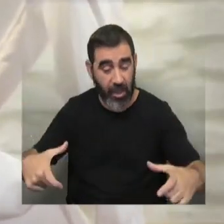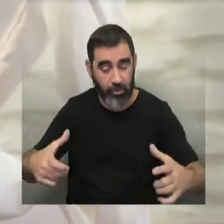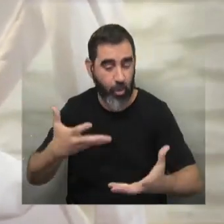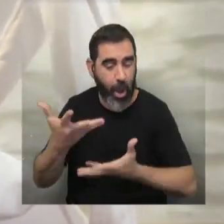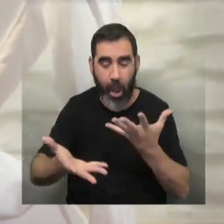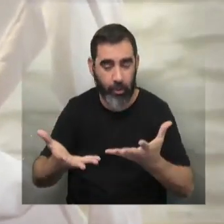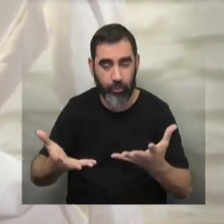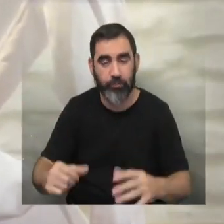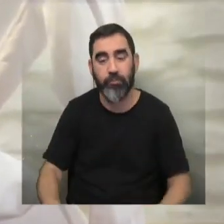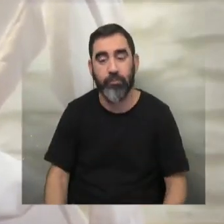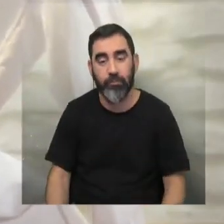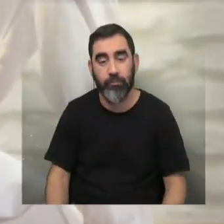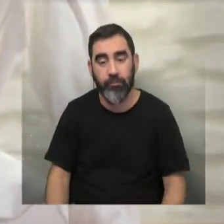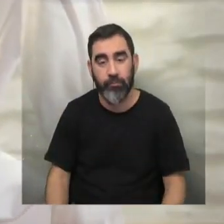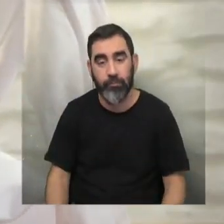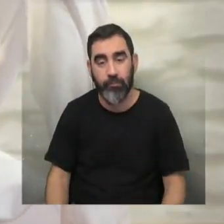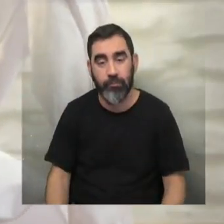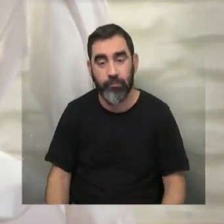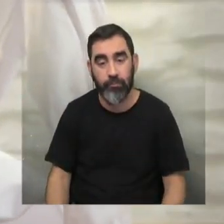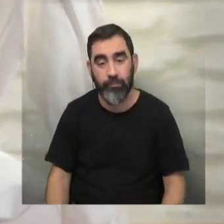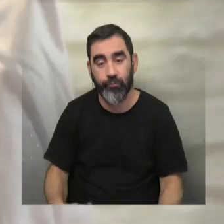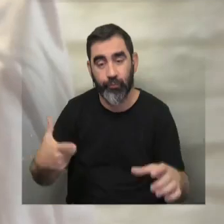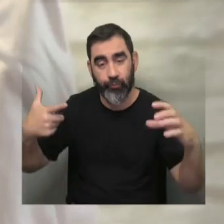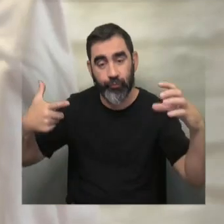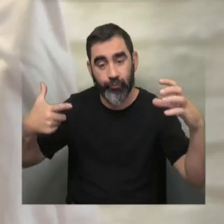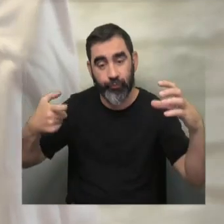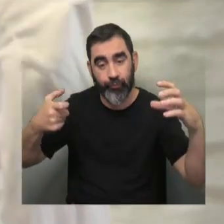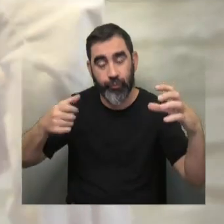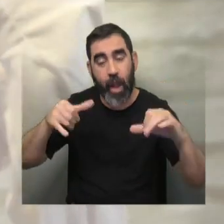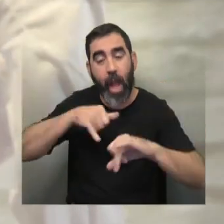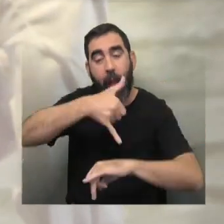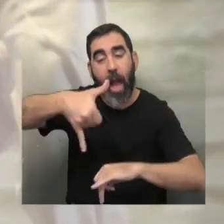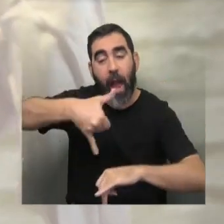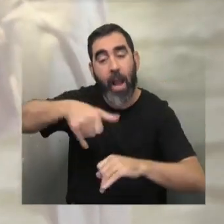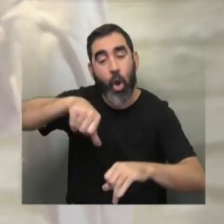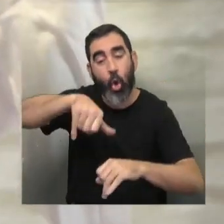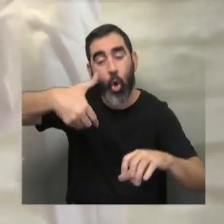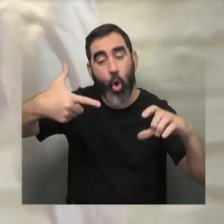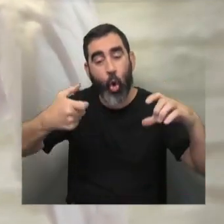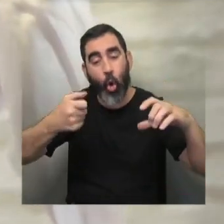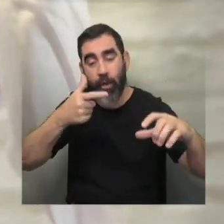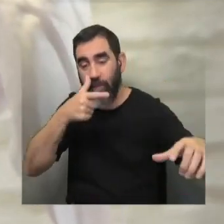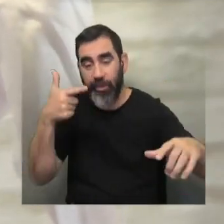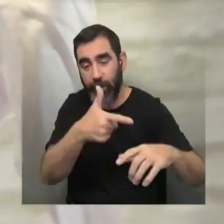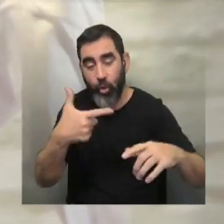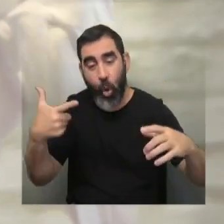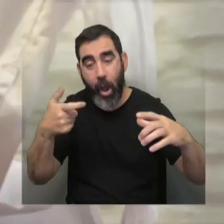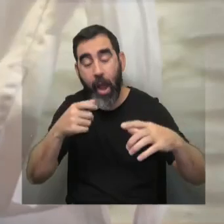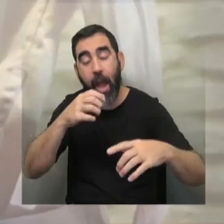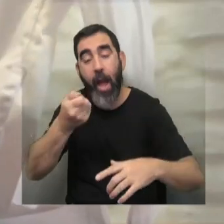un recipiente, y voy a aplicar el alcohol sobre la mancha. Entonces, el